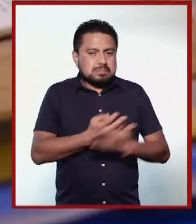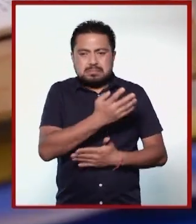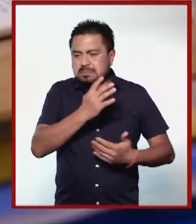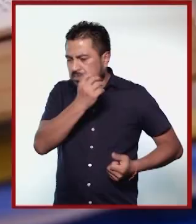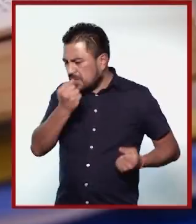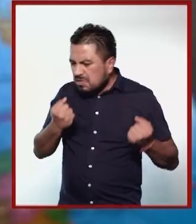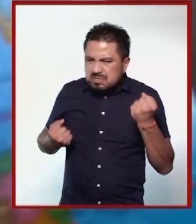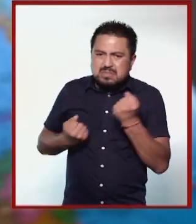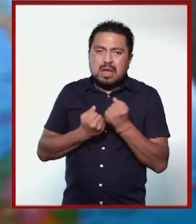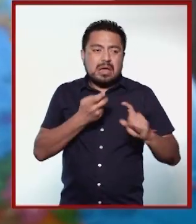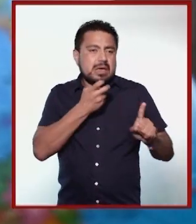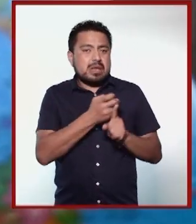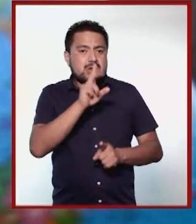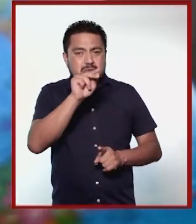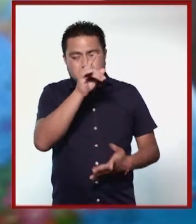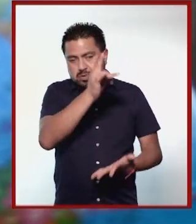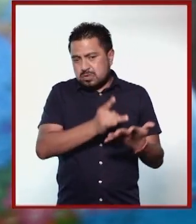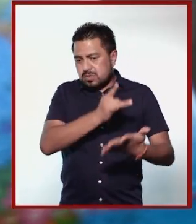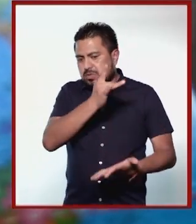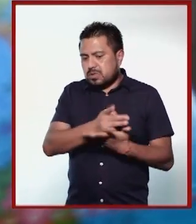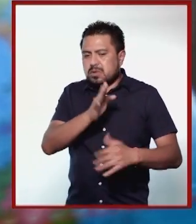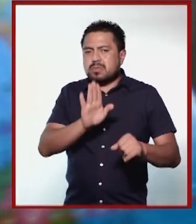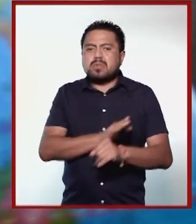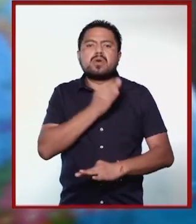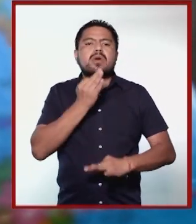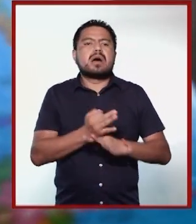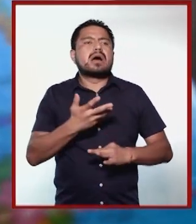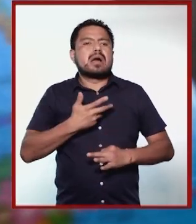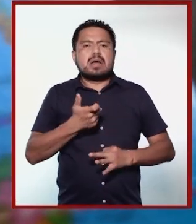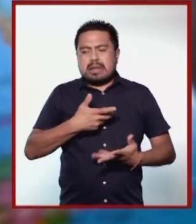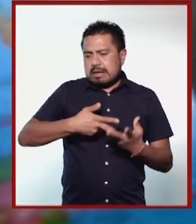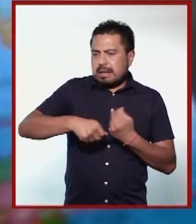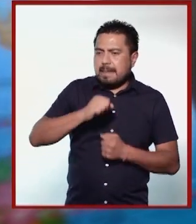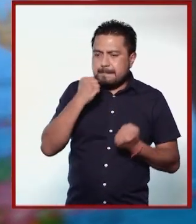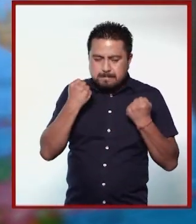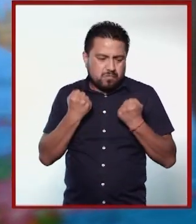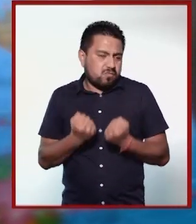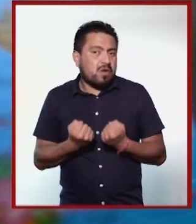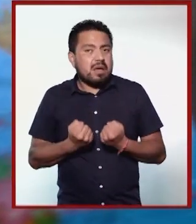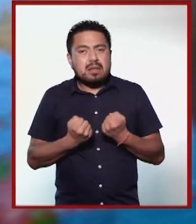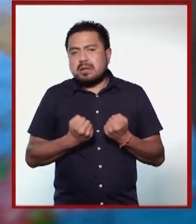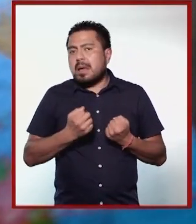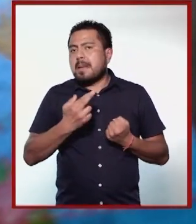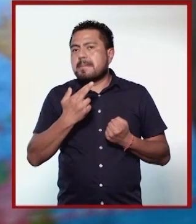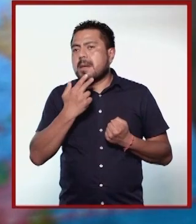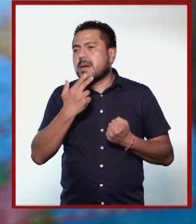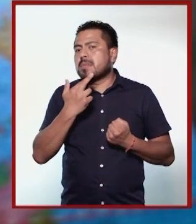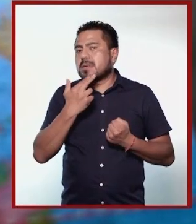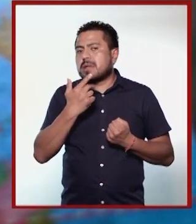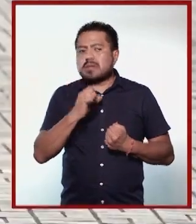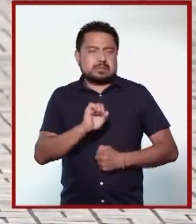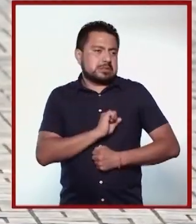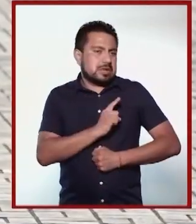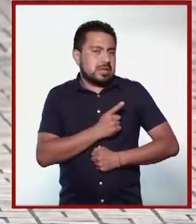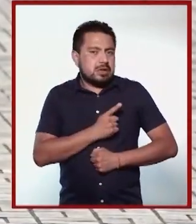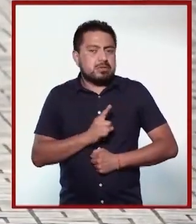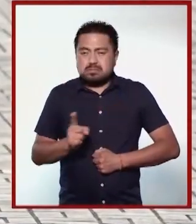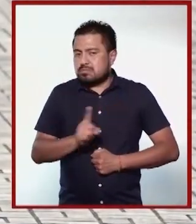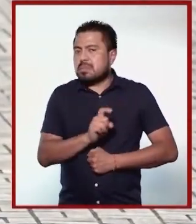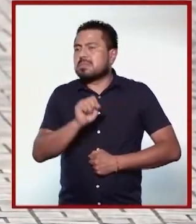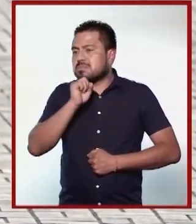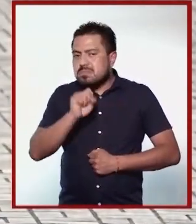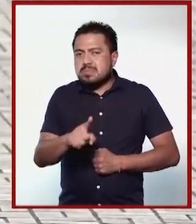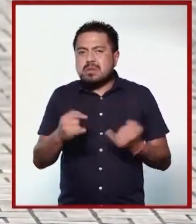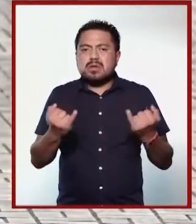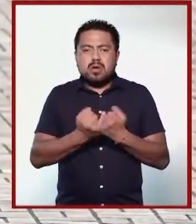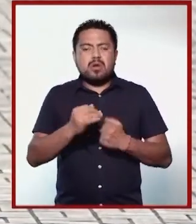aquí, va a ser no solo porque tengamos una economía fuerte o porque tengamos mejores medidas de salud, sino también